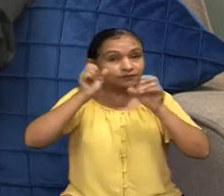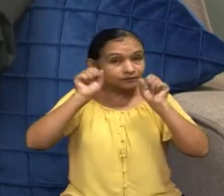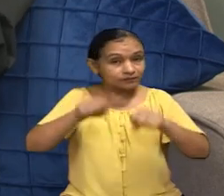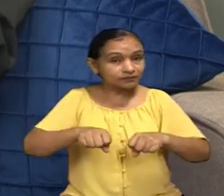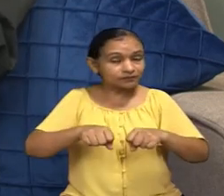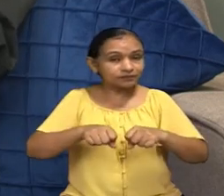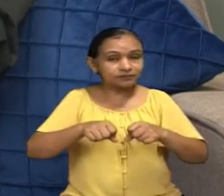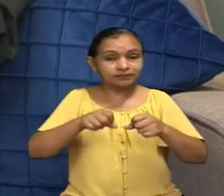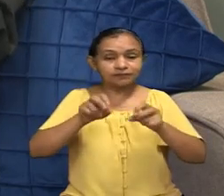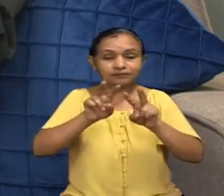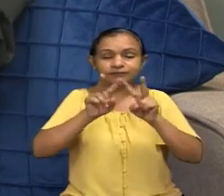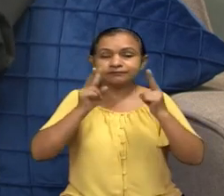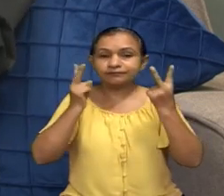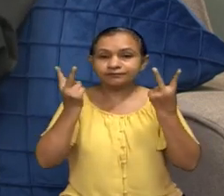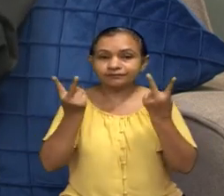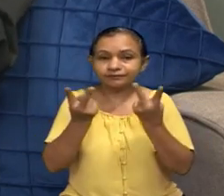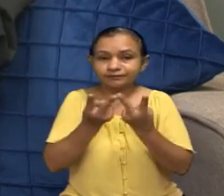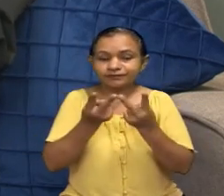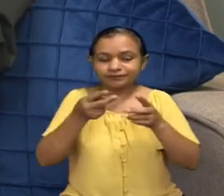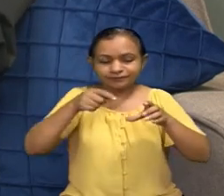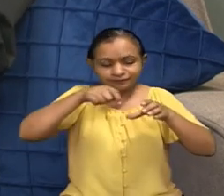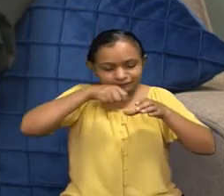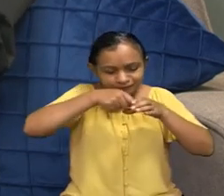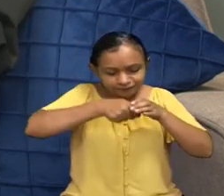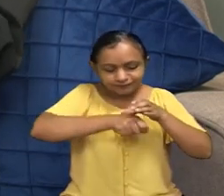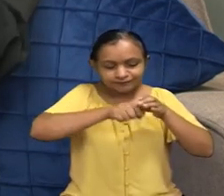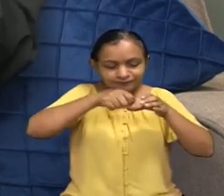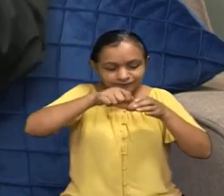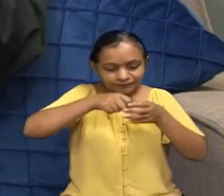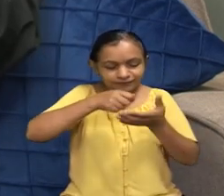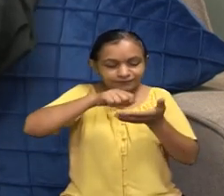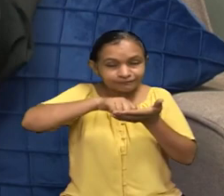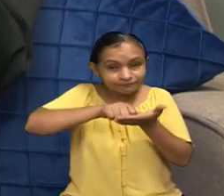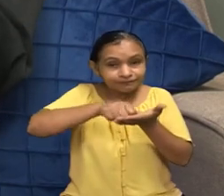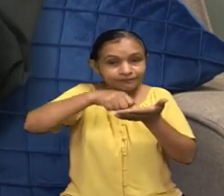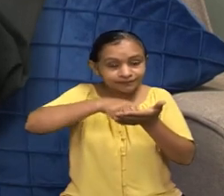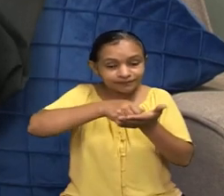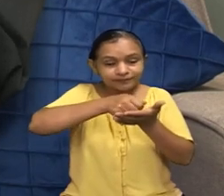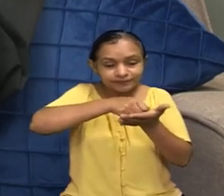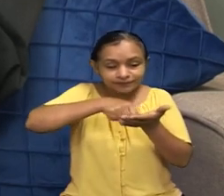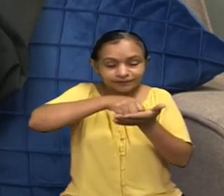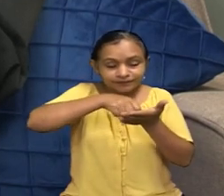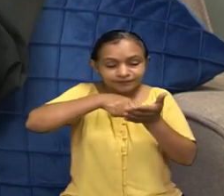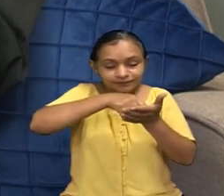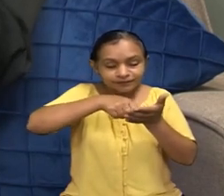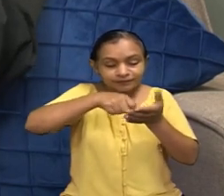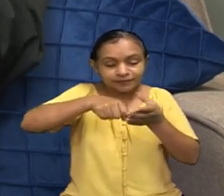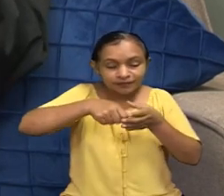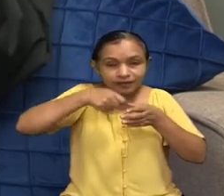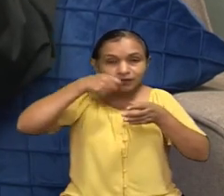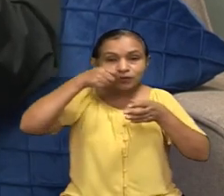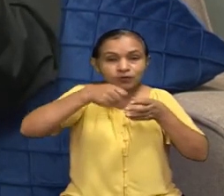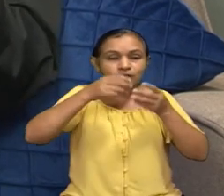los vegetales, los moguitos que tenemos que preparar. Y por otro lado, las personas adultas mayores,